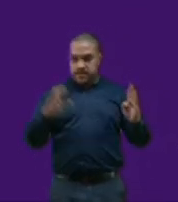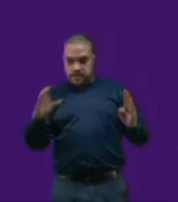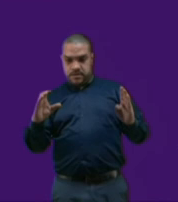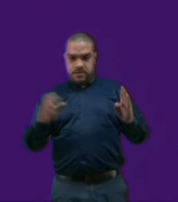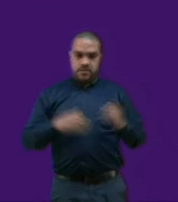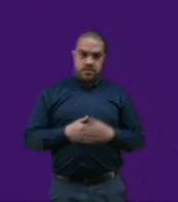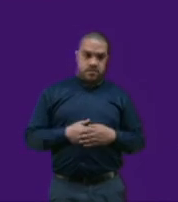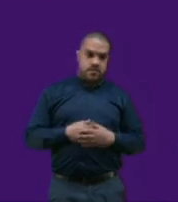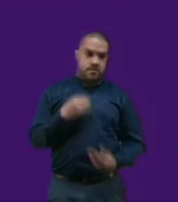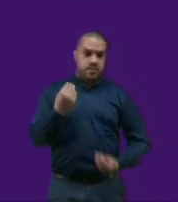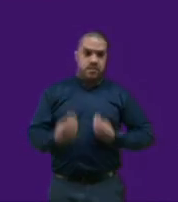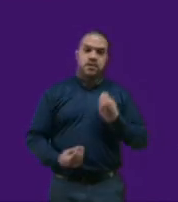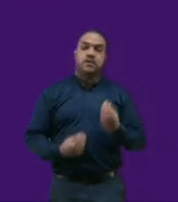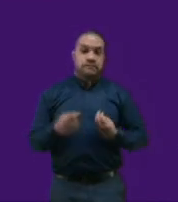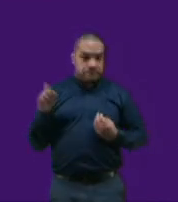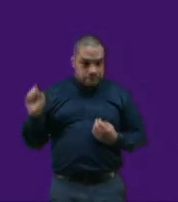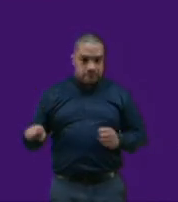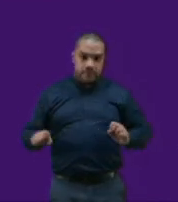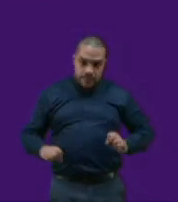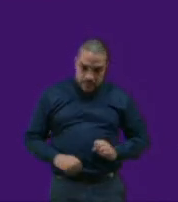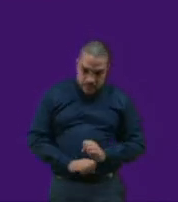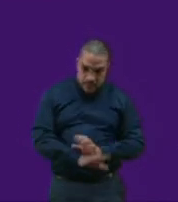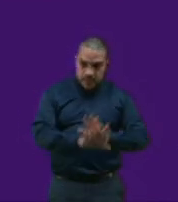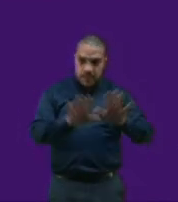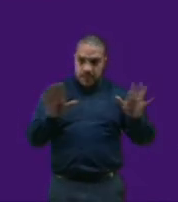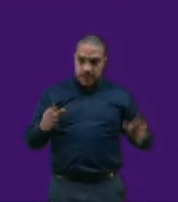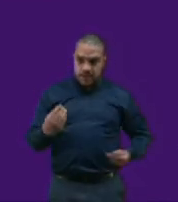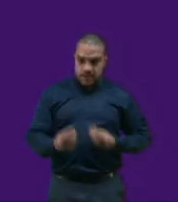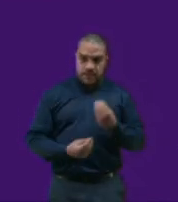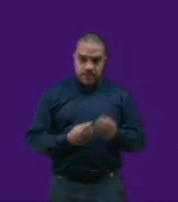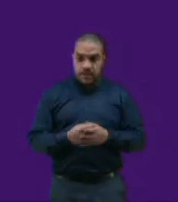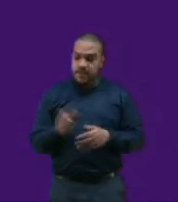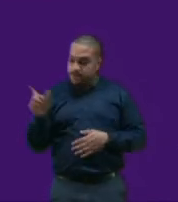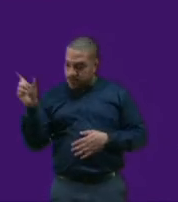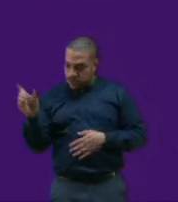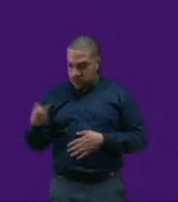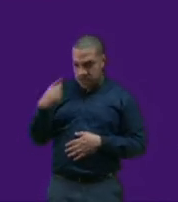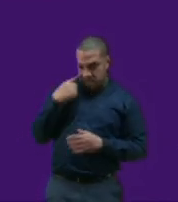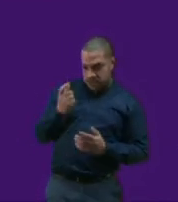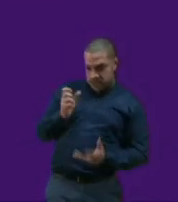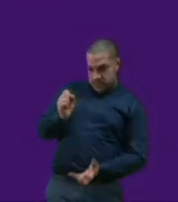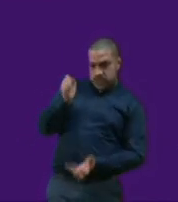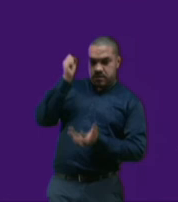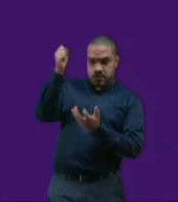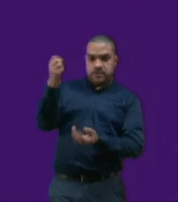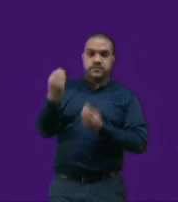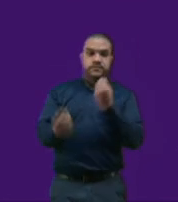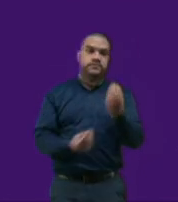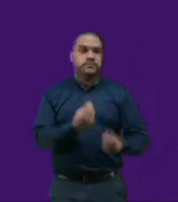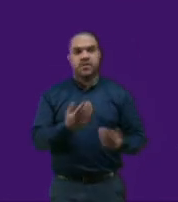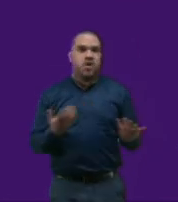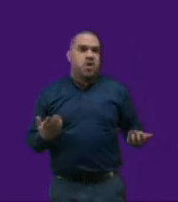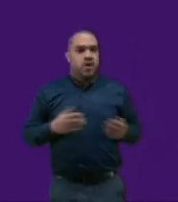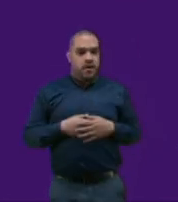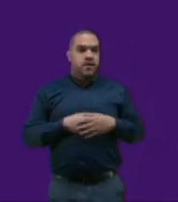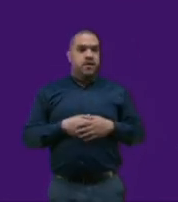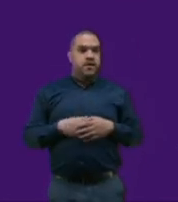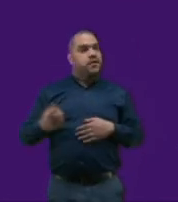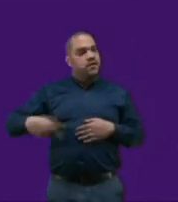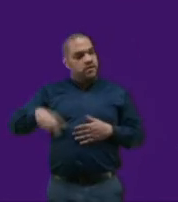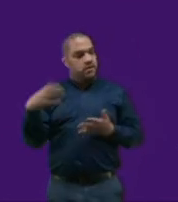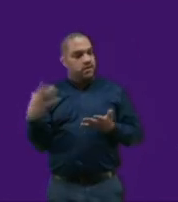hora de presentarle a un inversionista, qué es lo que está detrás de tu crecimiento en